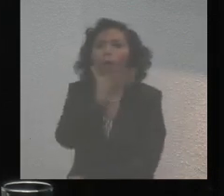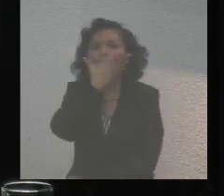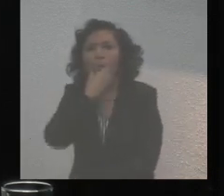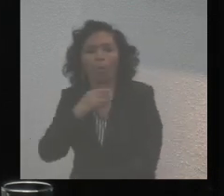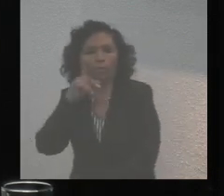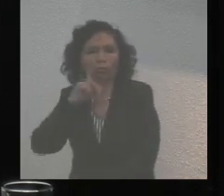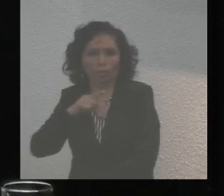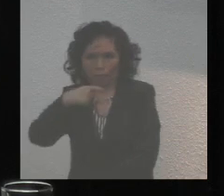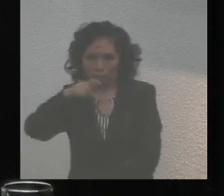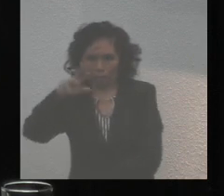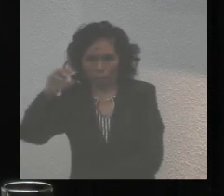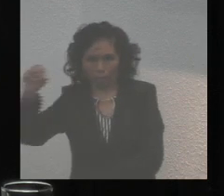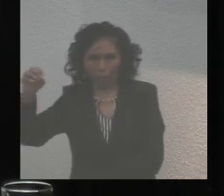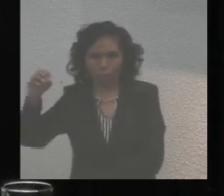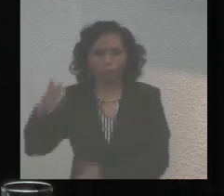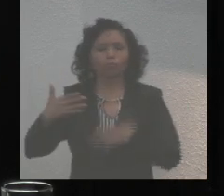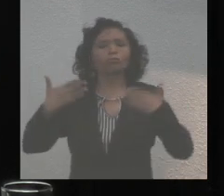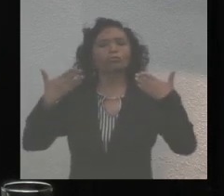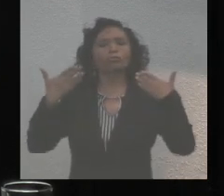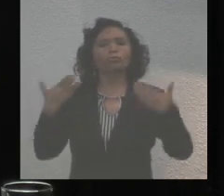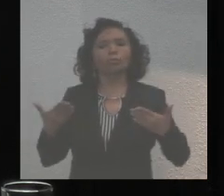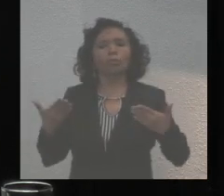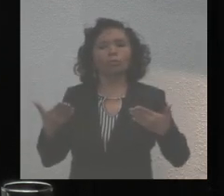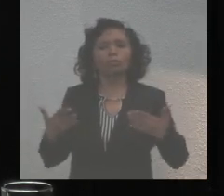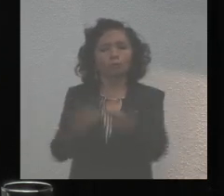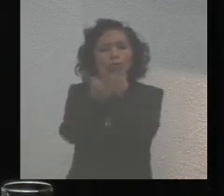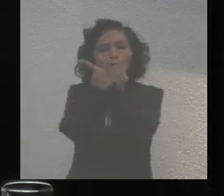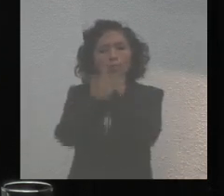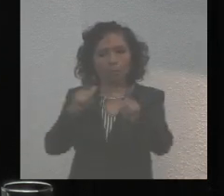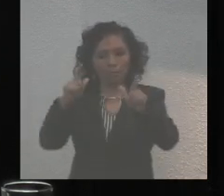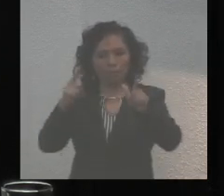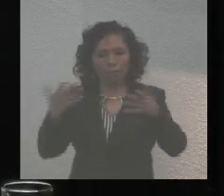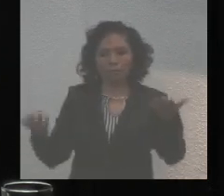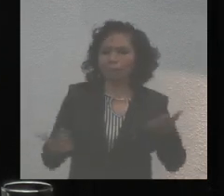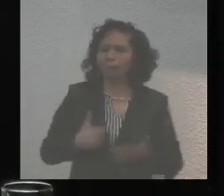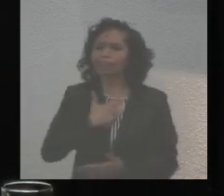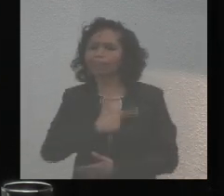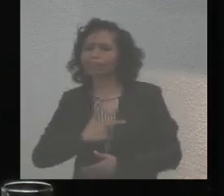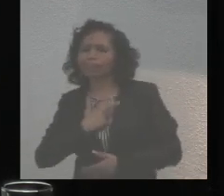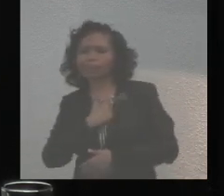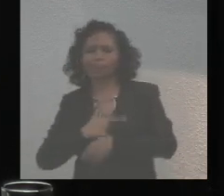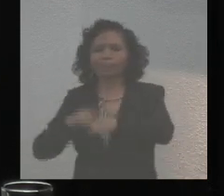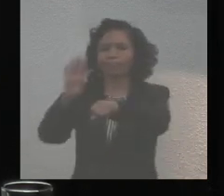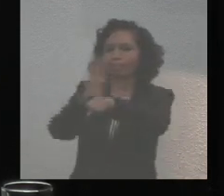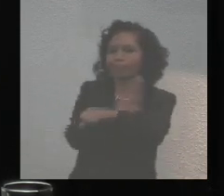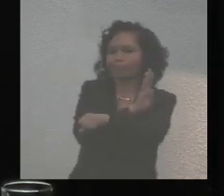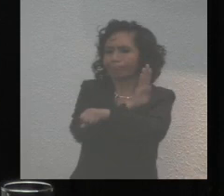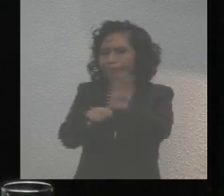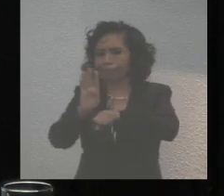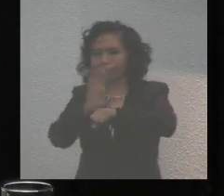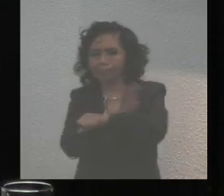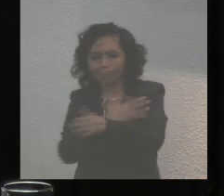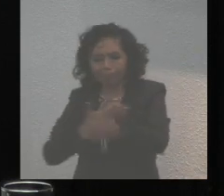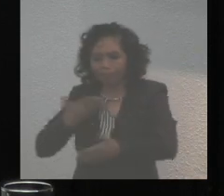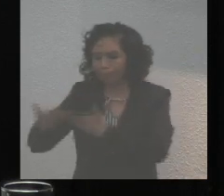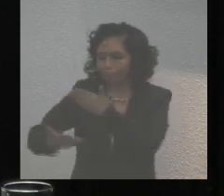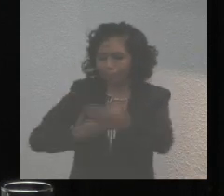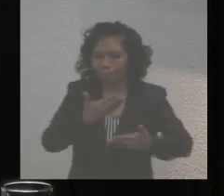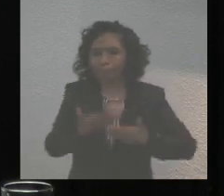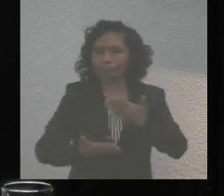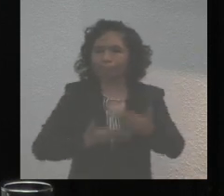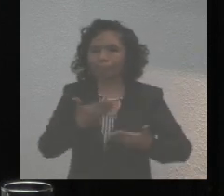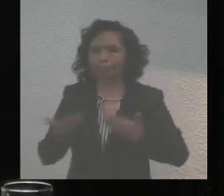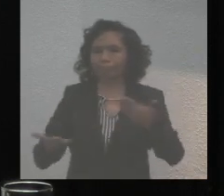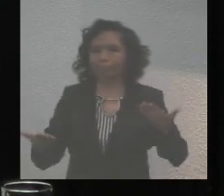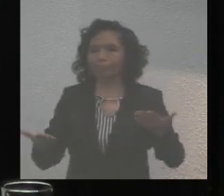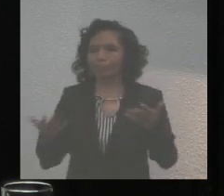los quintanarroenses somos más libres, gozamos de un bienestar, de una prosperidad compartida, hemos enterrado